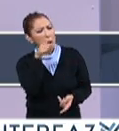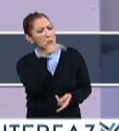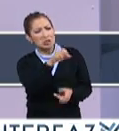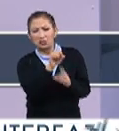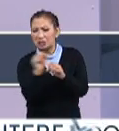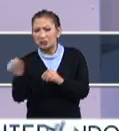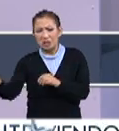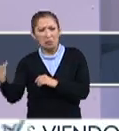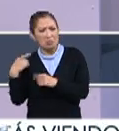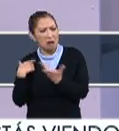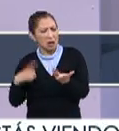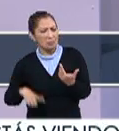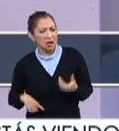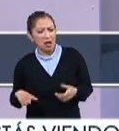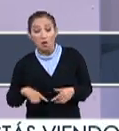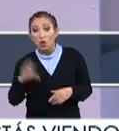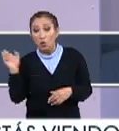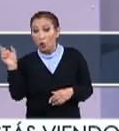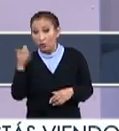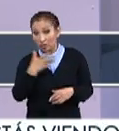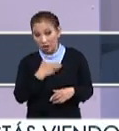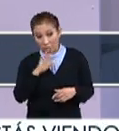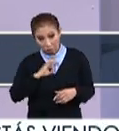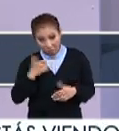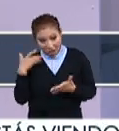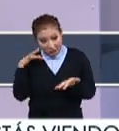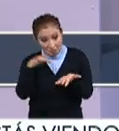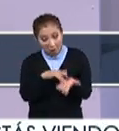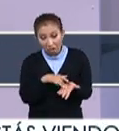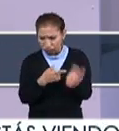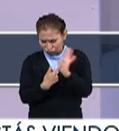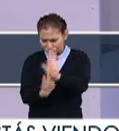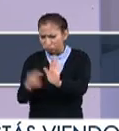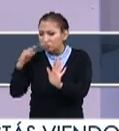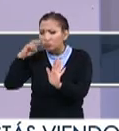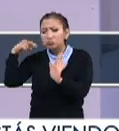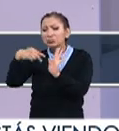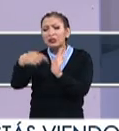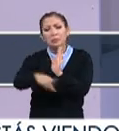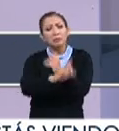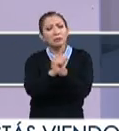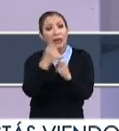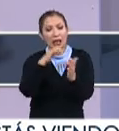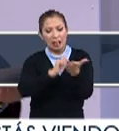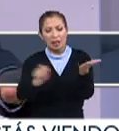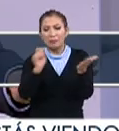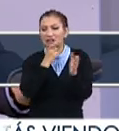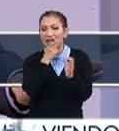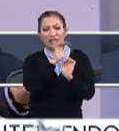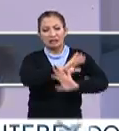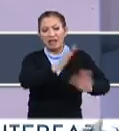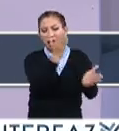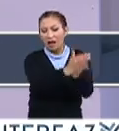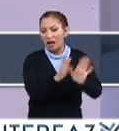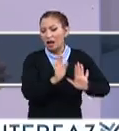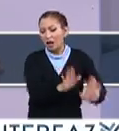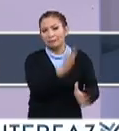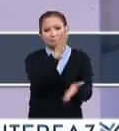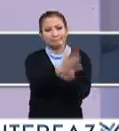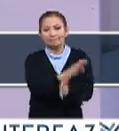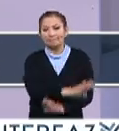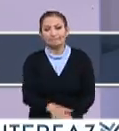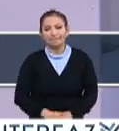el sistema neoliberal y cuando tiene posibilidades de exponerlo, lo expone. En literatura ya dijo lo que tenía que decir y se